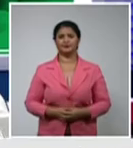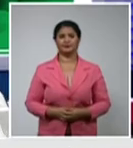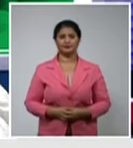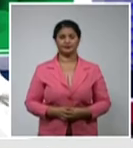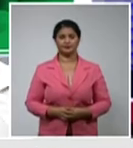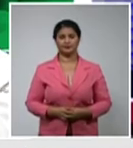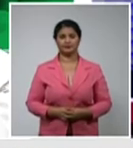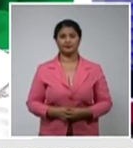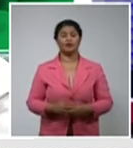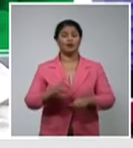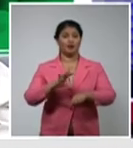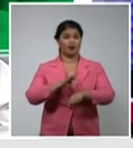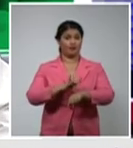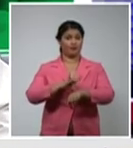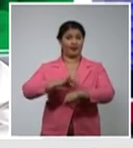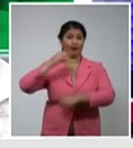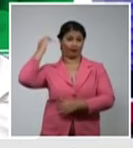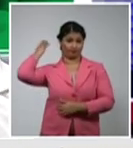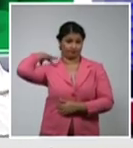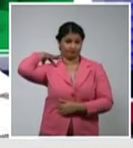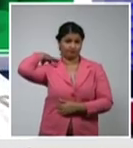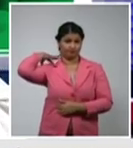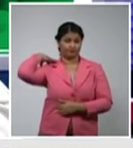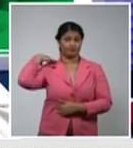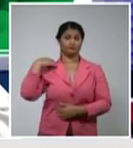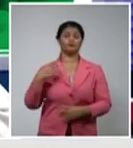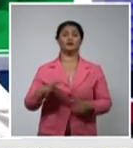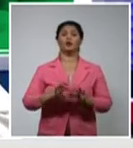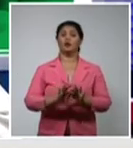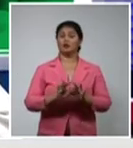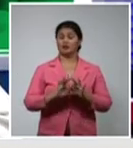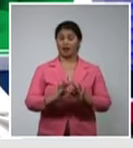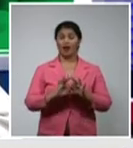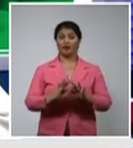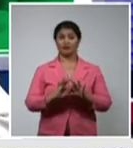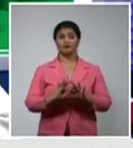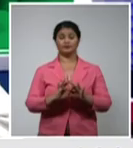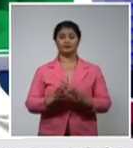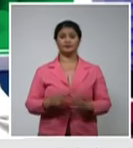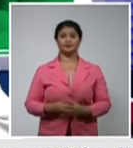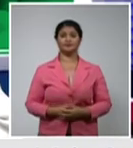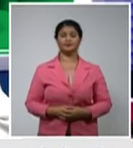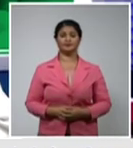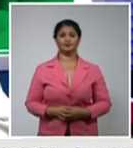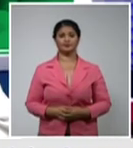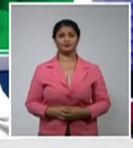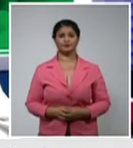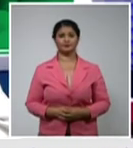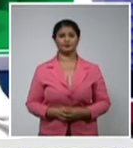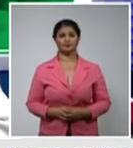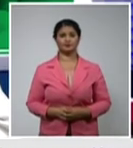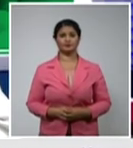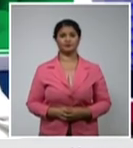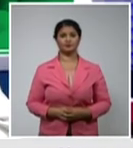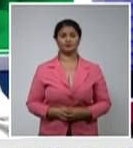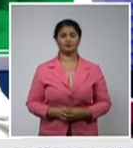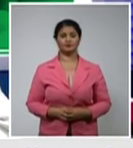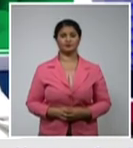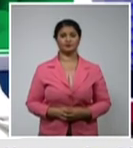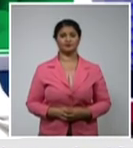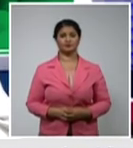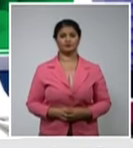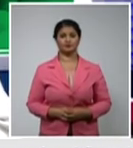enfermedad pulmonar obstructiva crónica que inició con sintomatología dada por